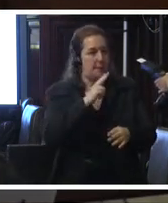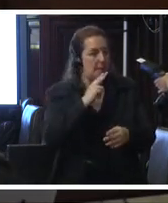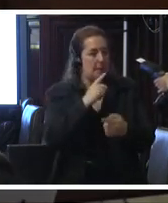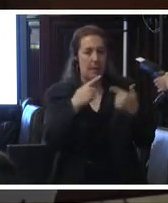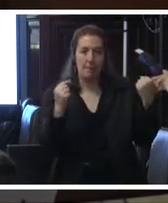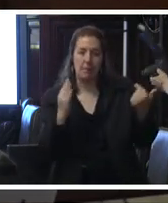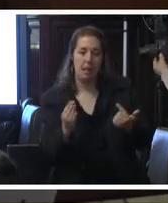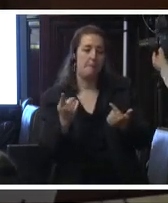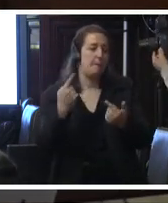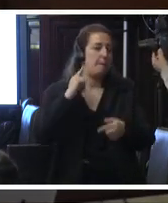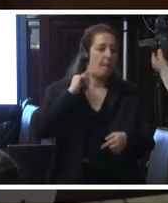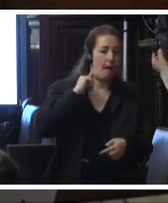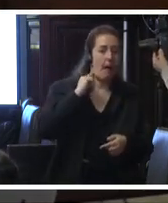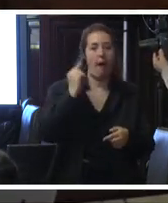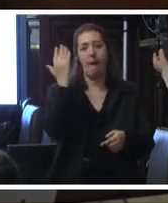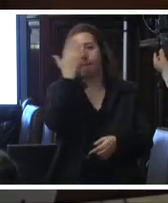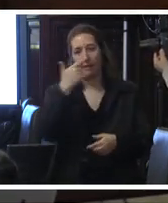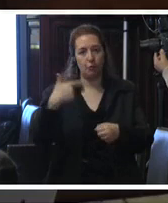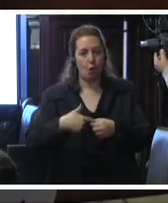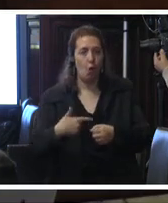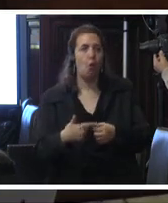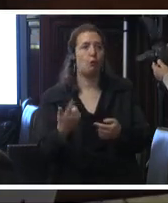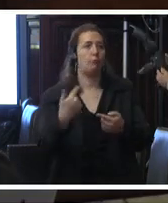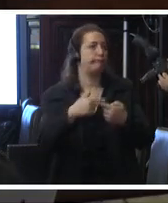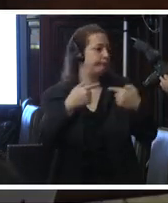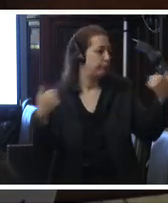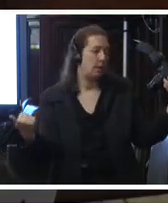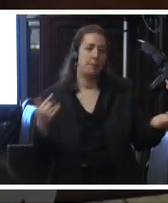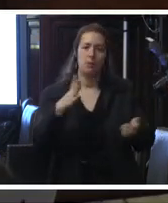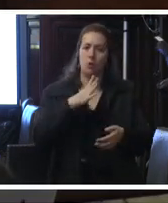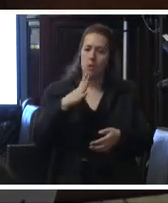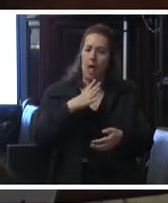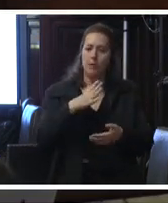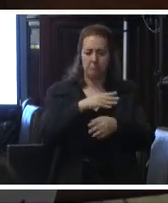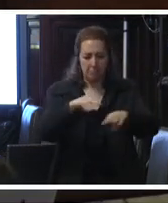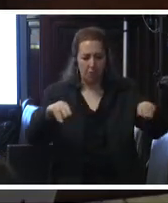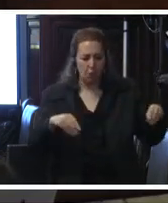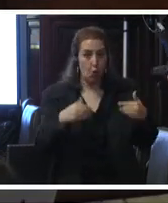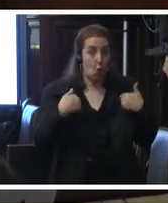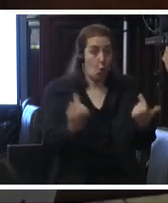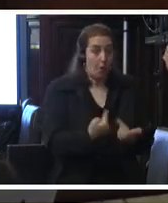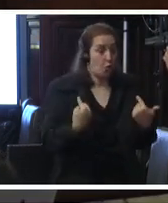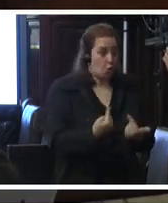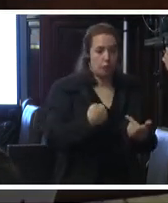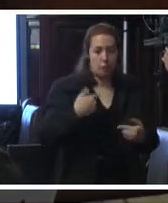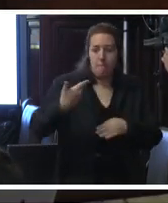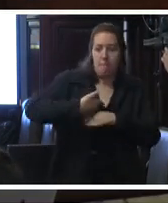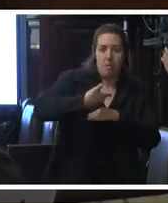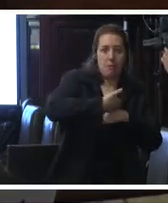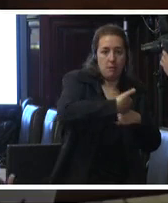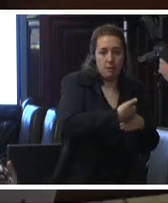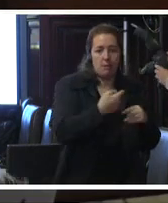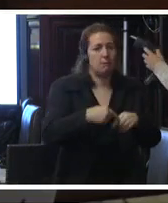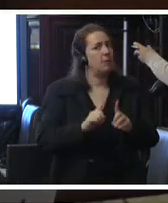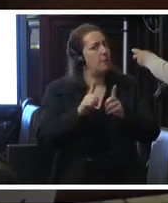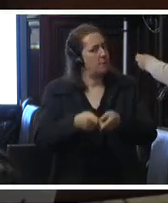gas, petróleo, elementos que existen en nuestros territorios. Hay una alta demanda también por el tema de